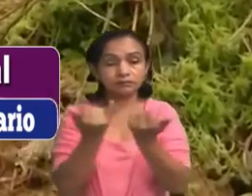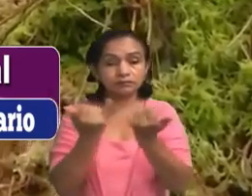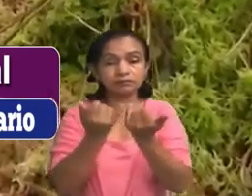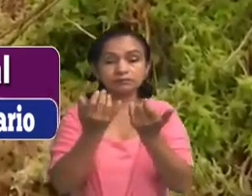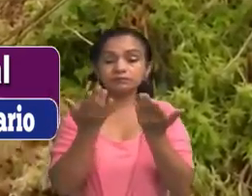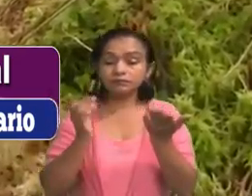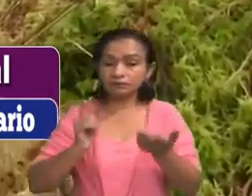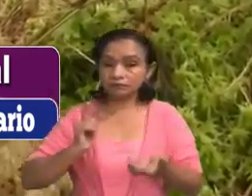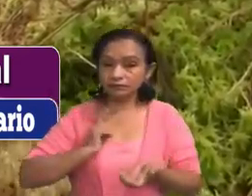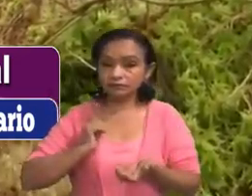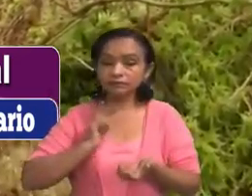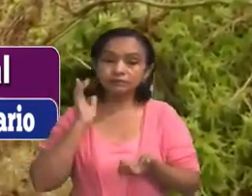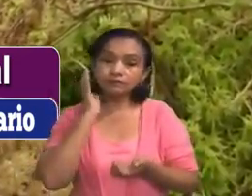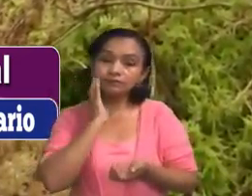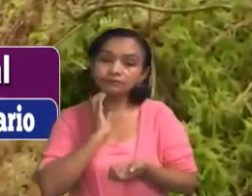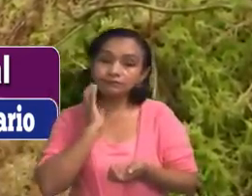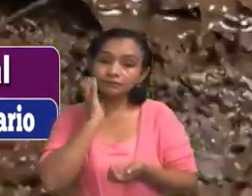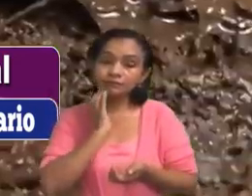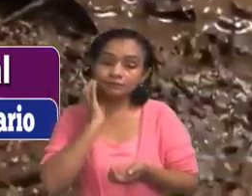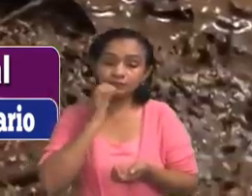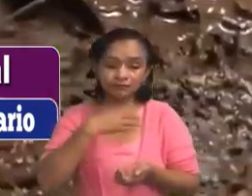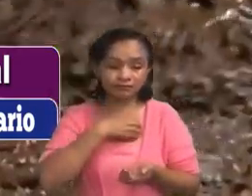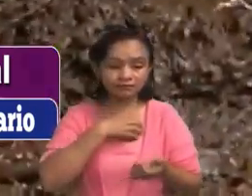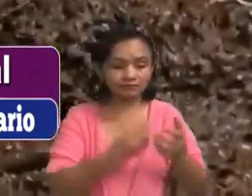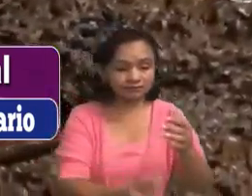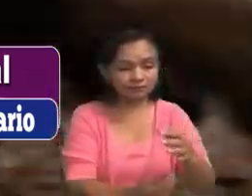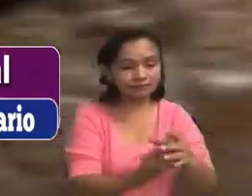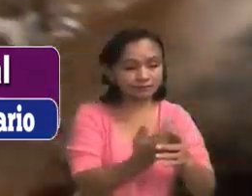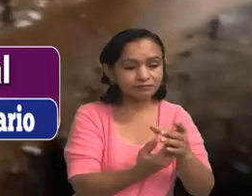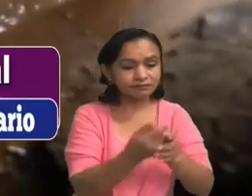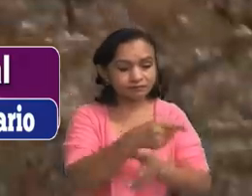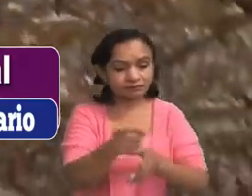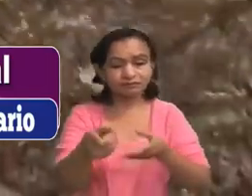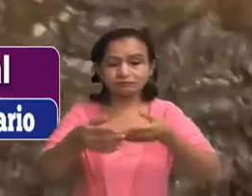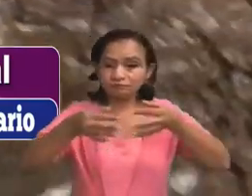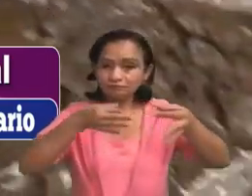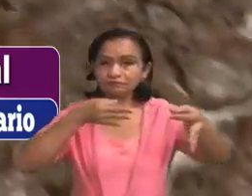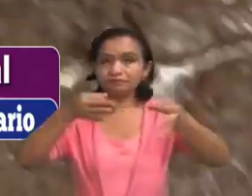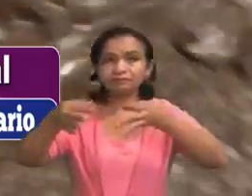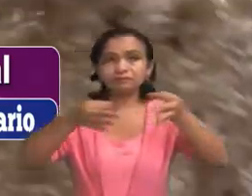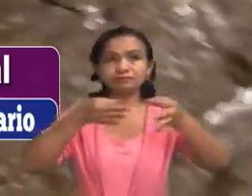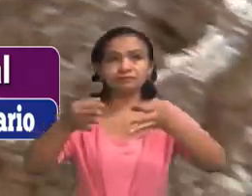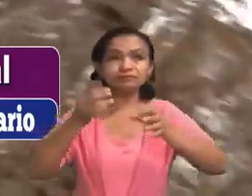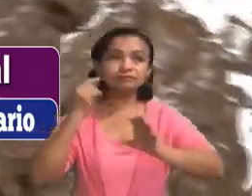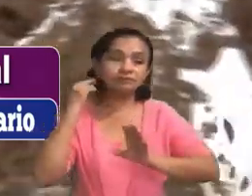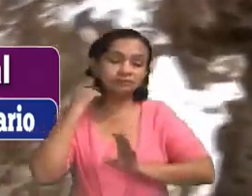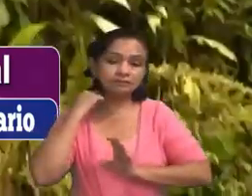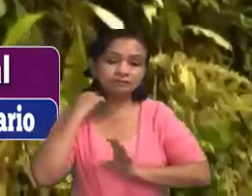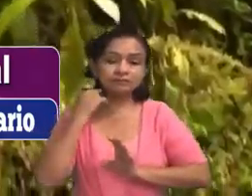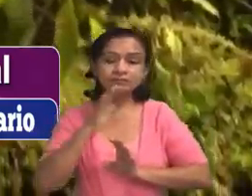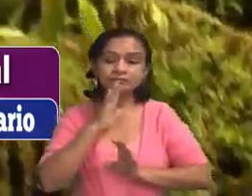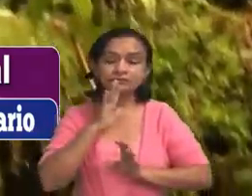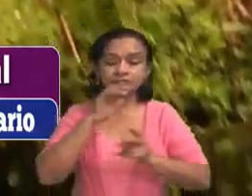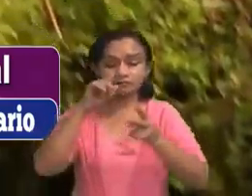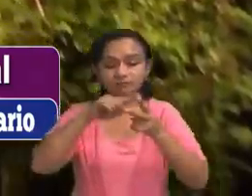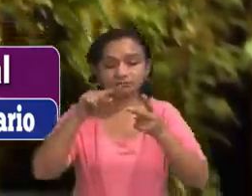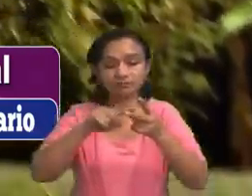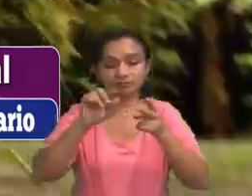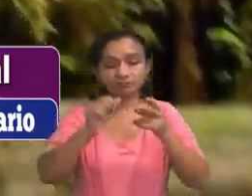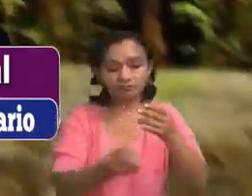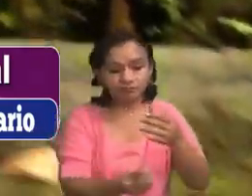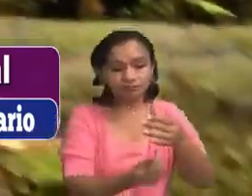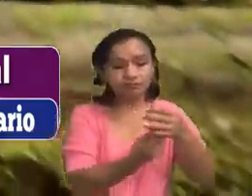teniendo las experiencias desde los productores y productoras de este país, alrededor siempre de estos dos grandes ejes, de la